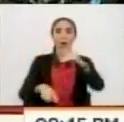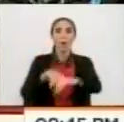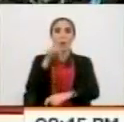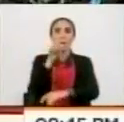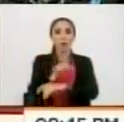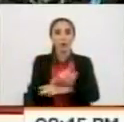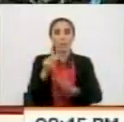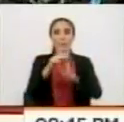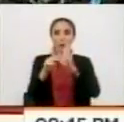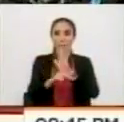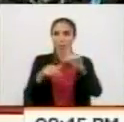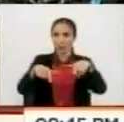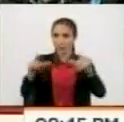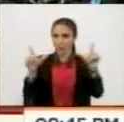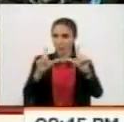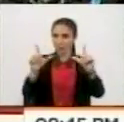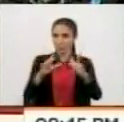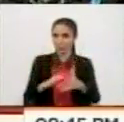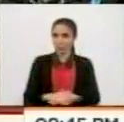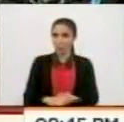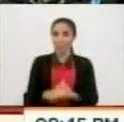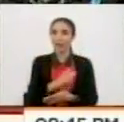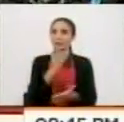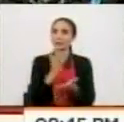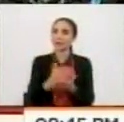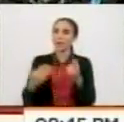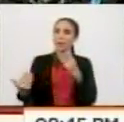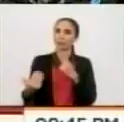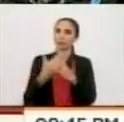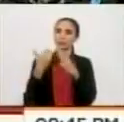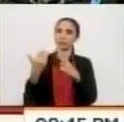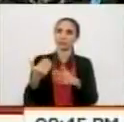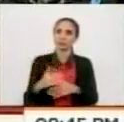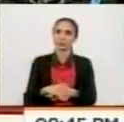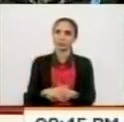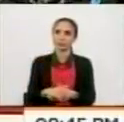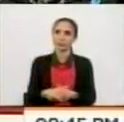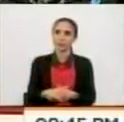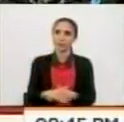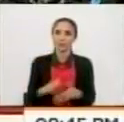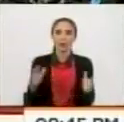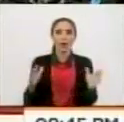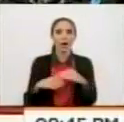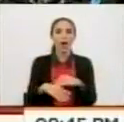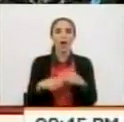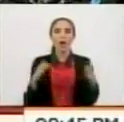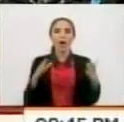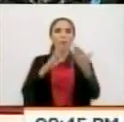de televisión sancionado por la ilustrísima Comunidad Europea.